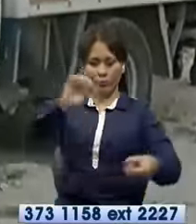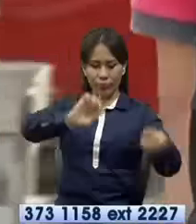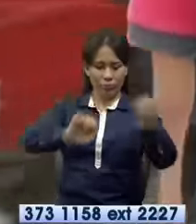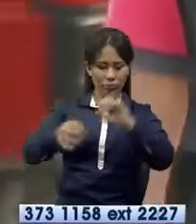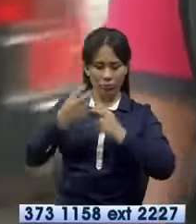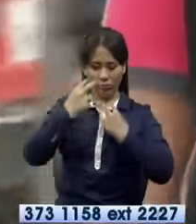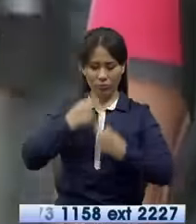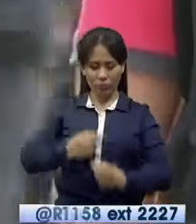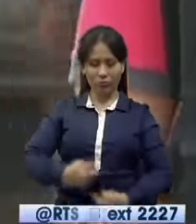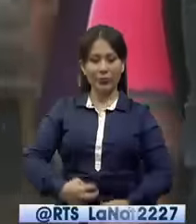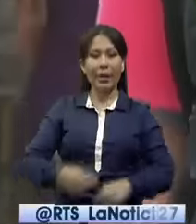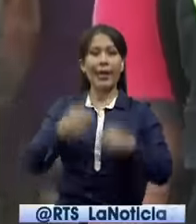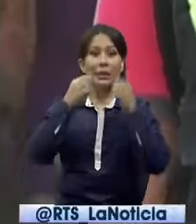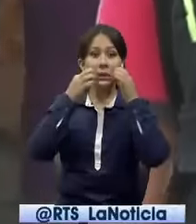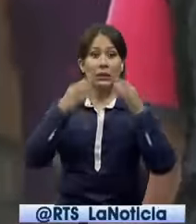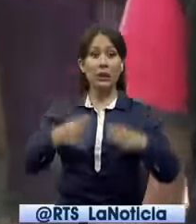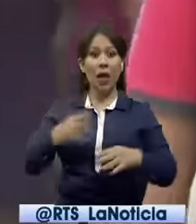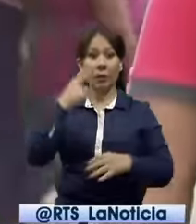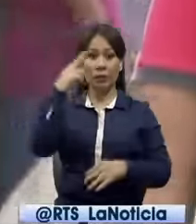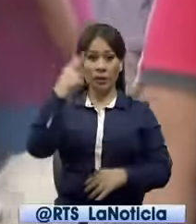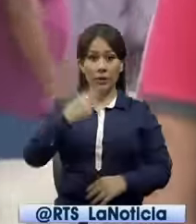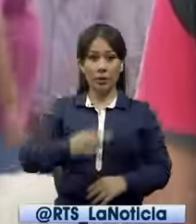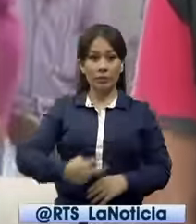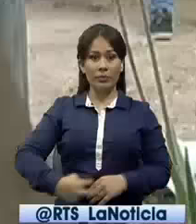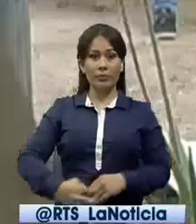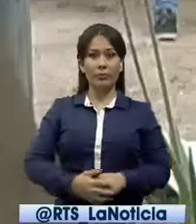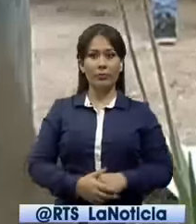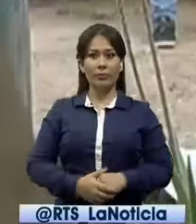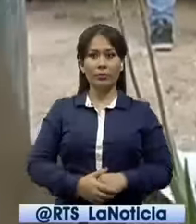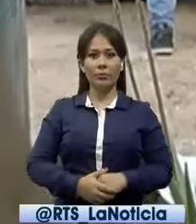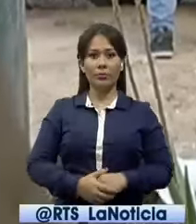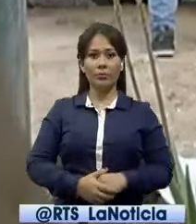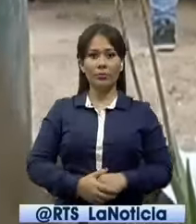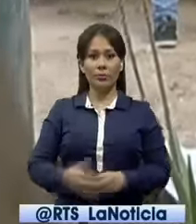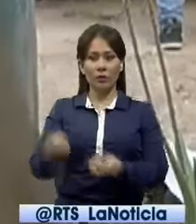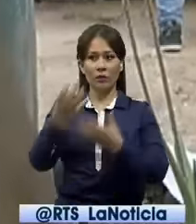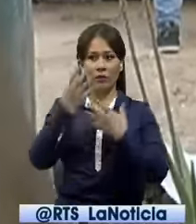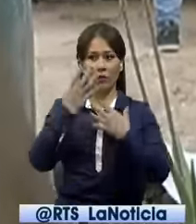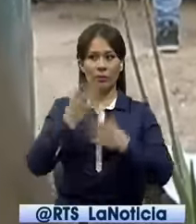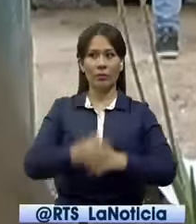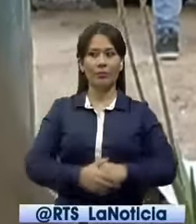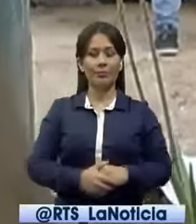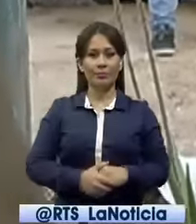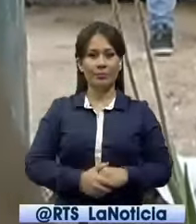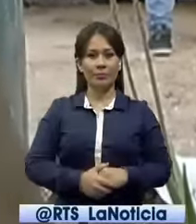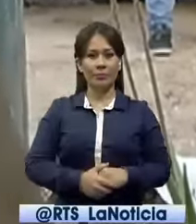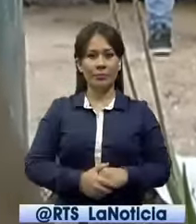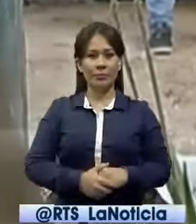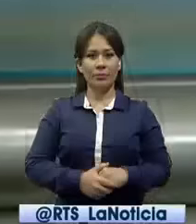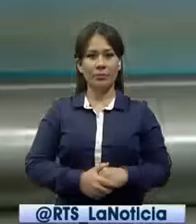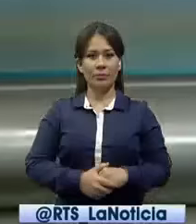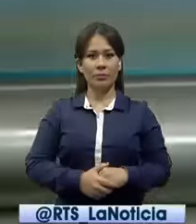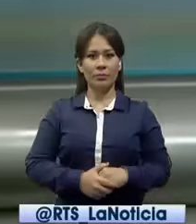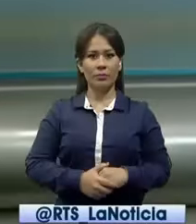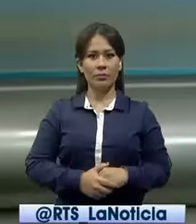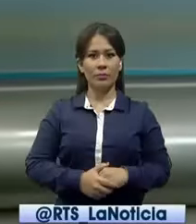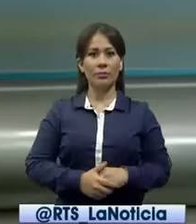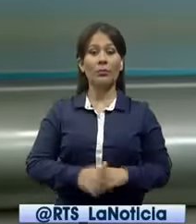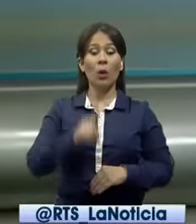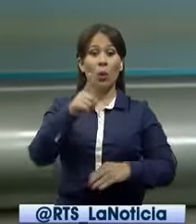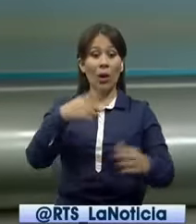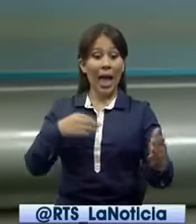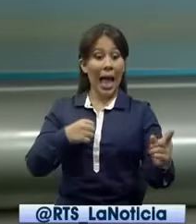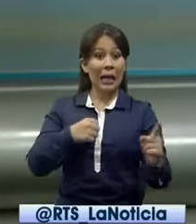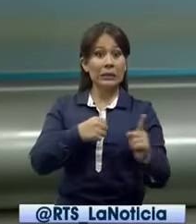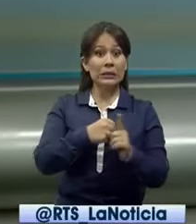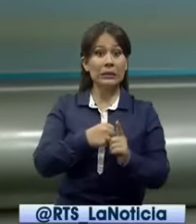donde se le practicaría la autopsia de rigor, informó Ítalo Ruiz. Un accidente